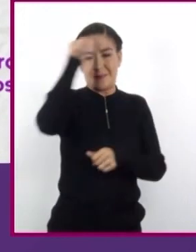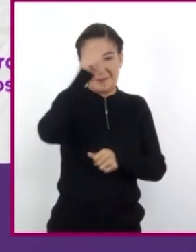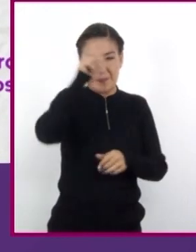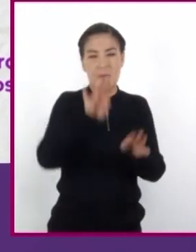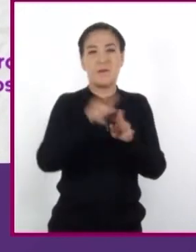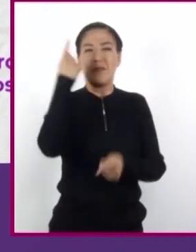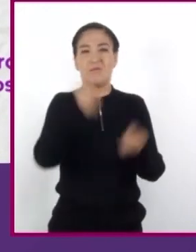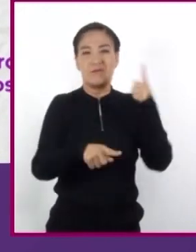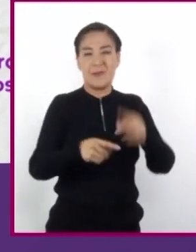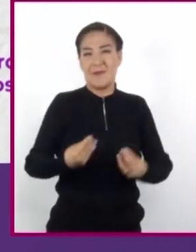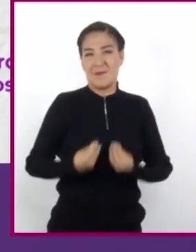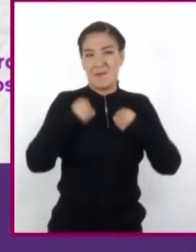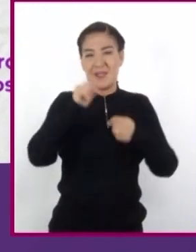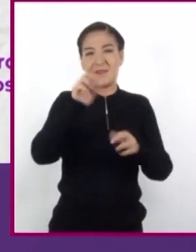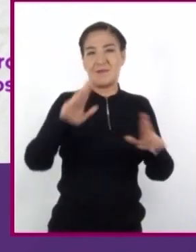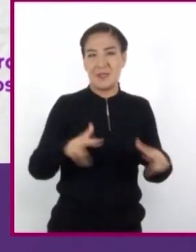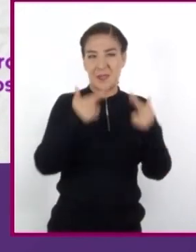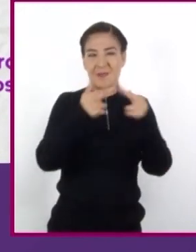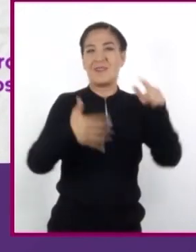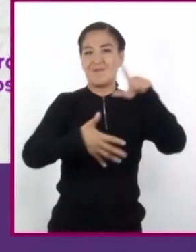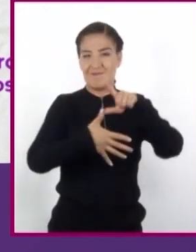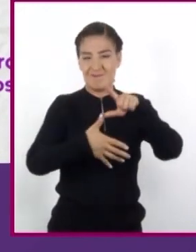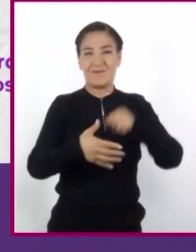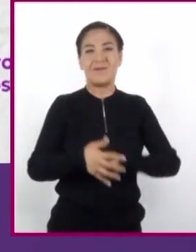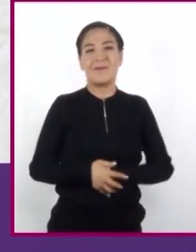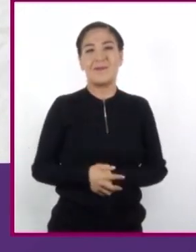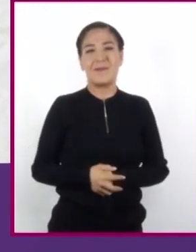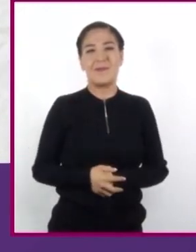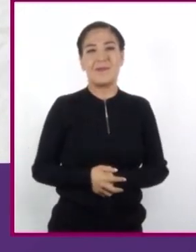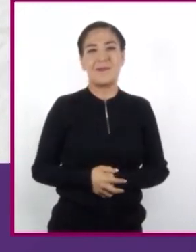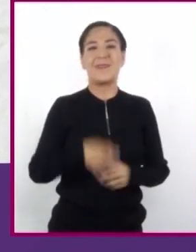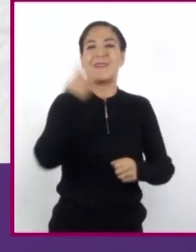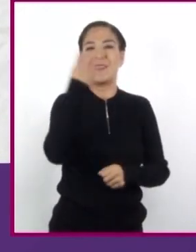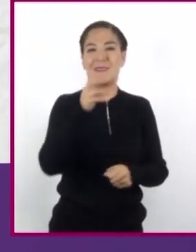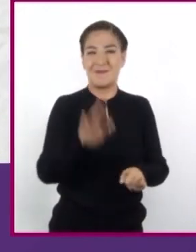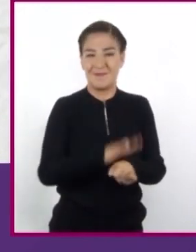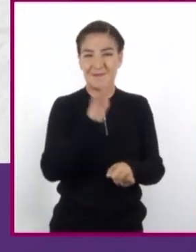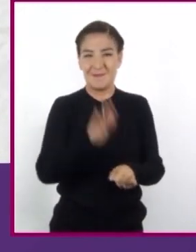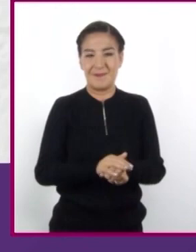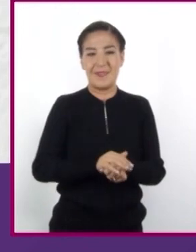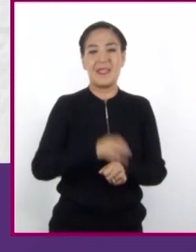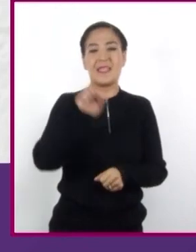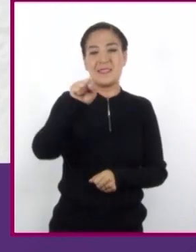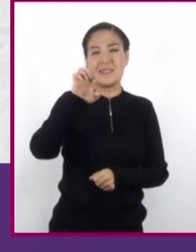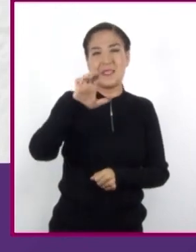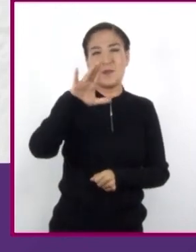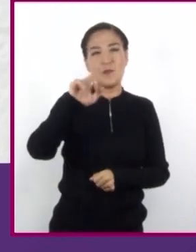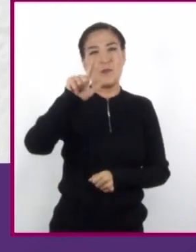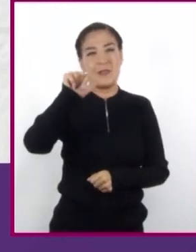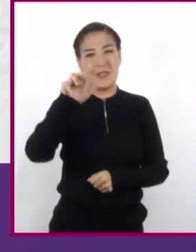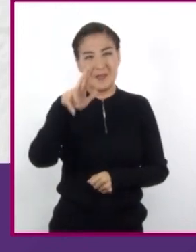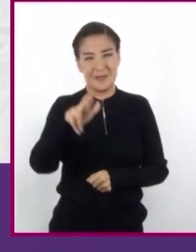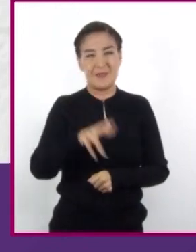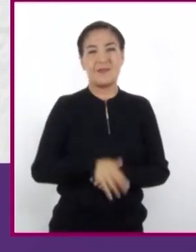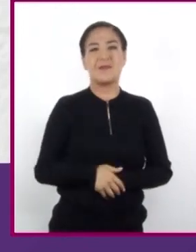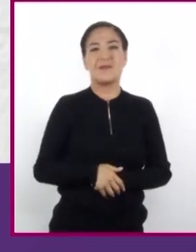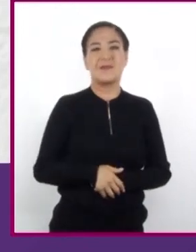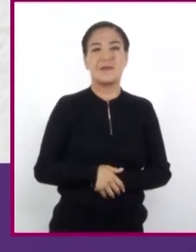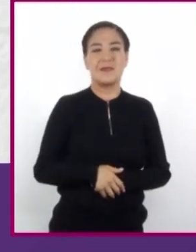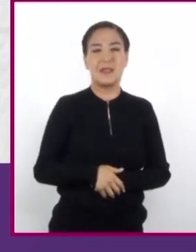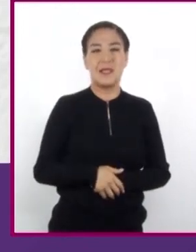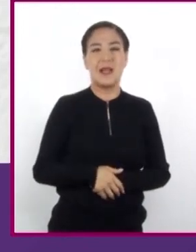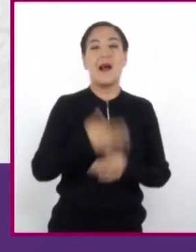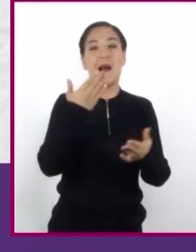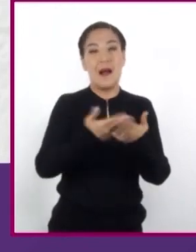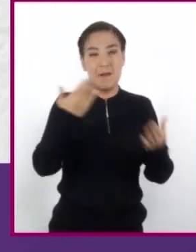y vida religiosa novohispana. Así es, el secular. Ahora vamos